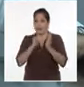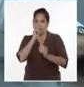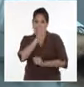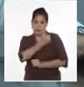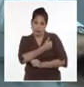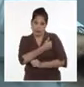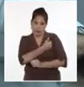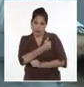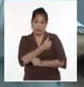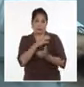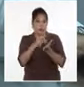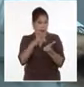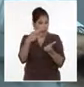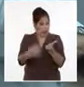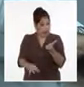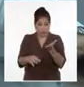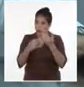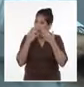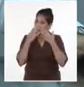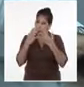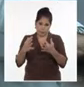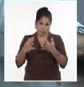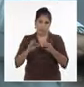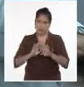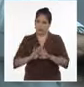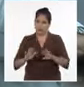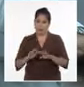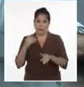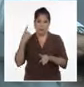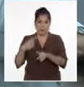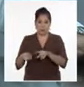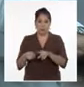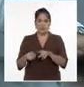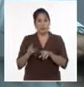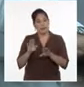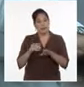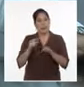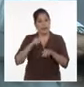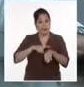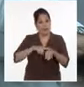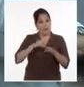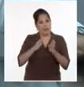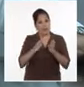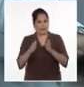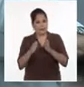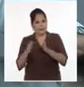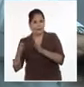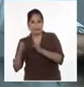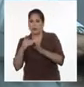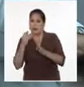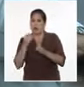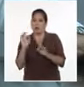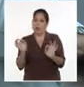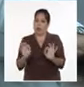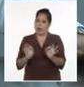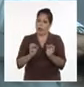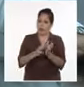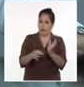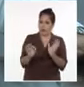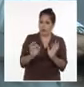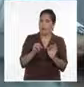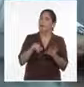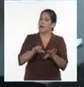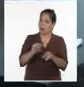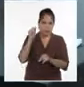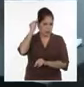es un producto que tiene aseguramiento. Con el corrimiento de estos días en que no pudimos llegar a la red minorista, pero se asegura